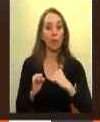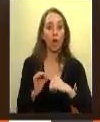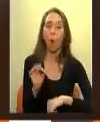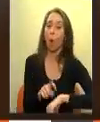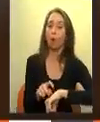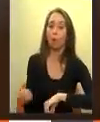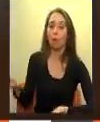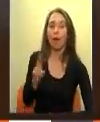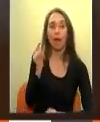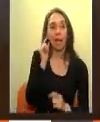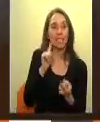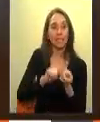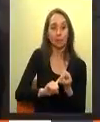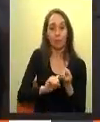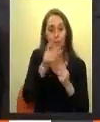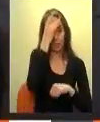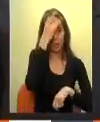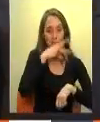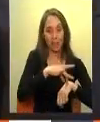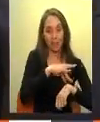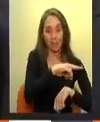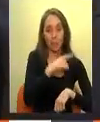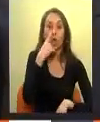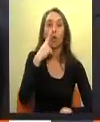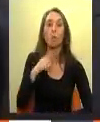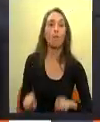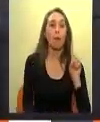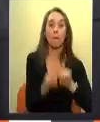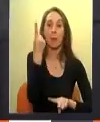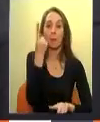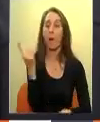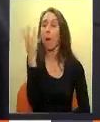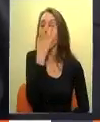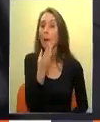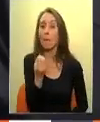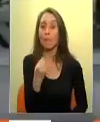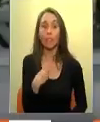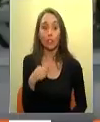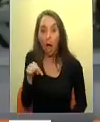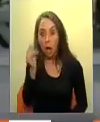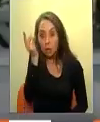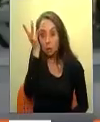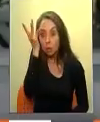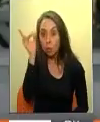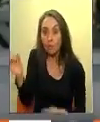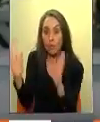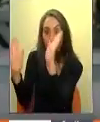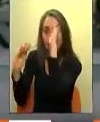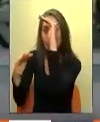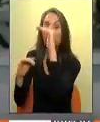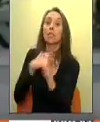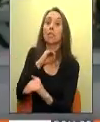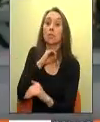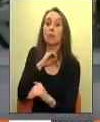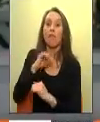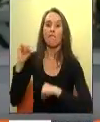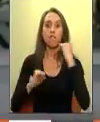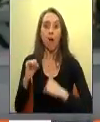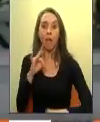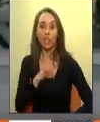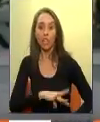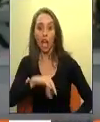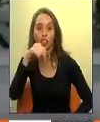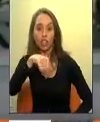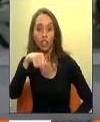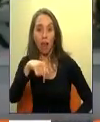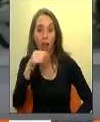la esposa de este paciente. Esto es maravilloso, yo de verdad me estoy enterando de que el producto es chileno